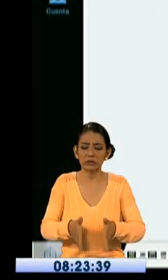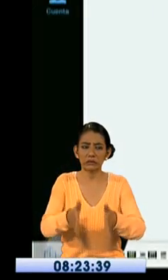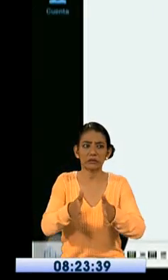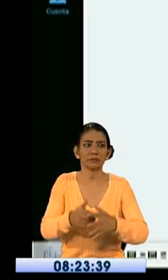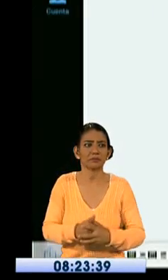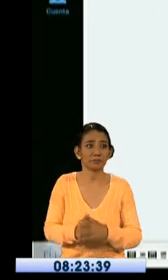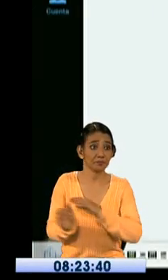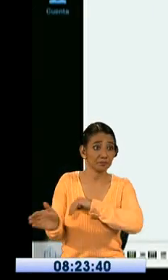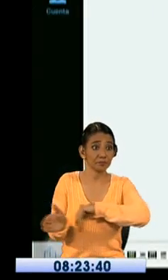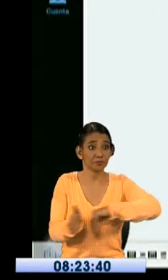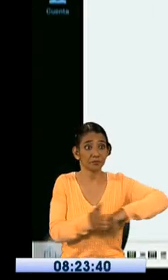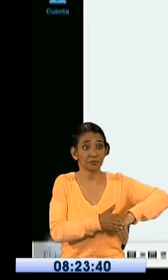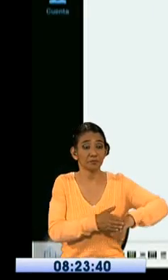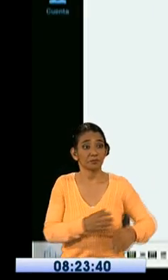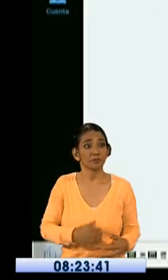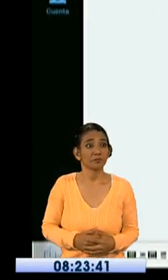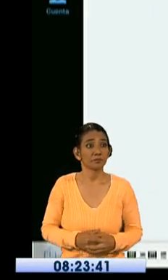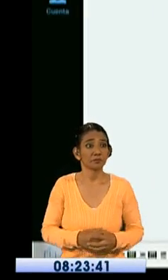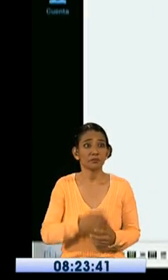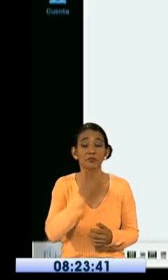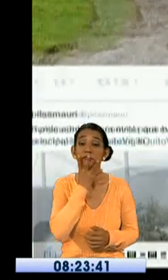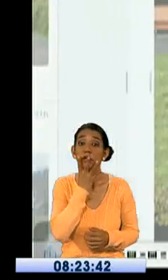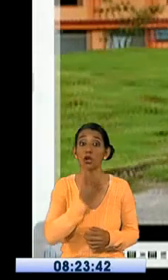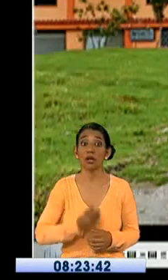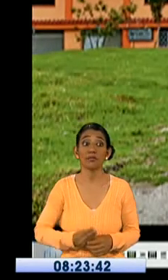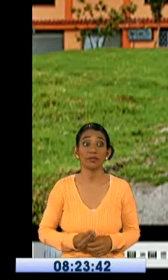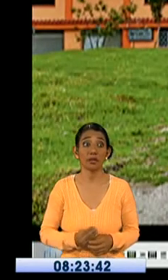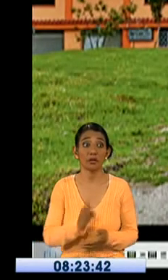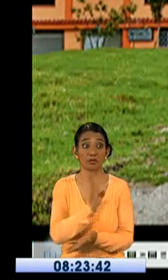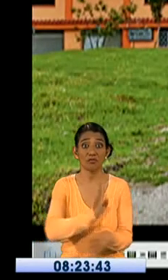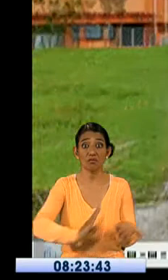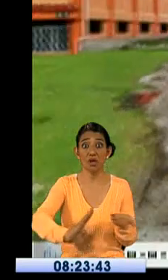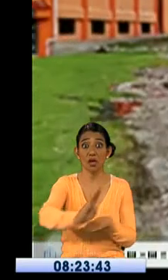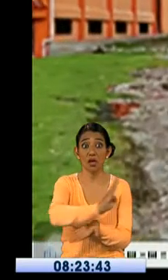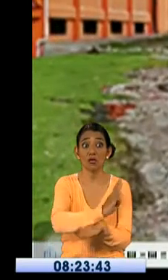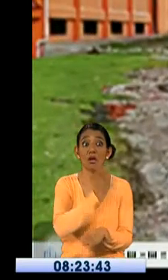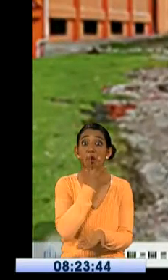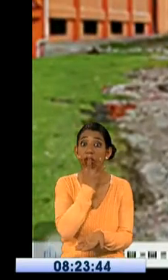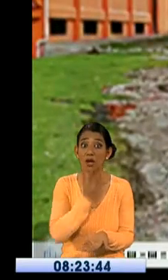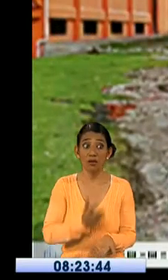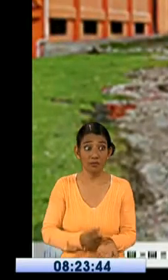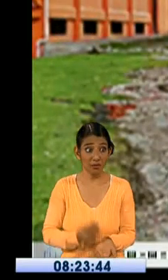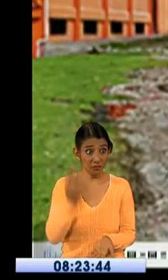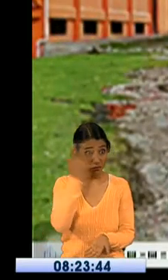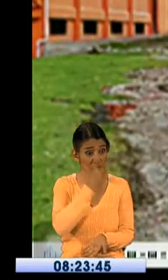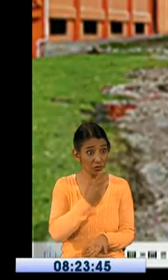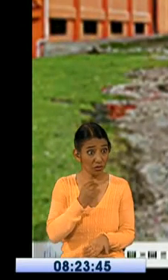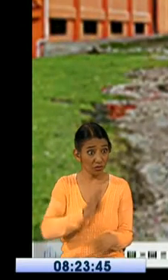Y aquí, Eloy Alfaro, ¡wow! Barrio Eloy Alfaro, ¡qué lindo barrio!